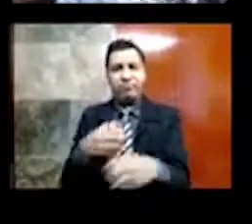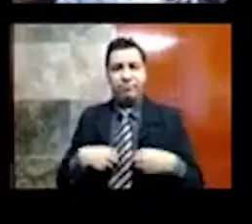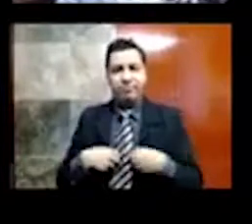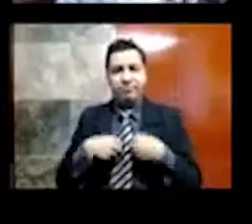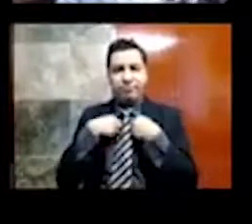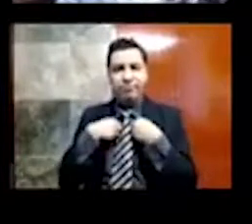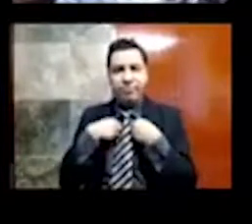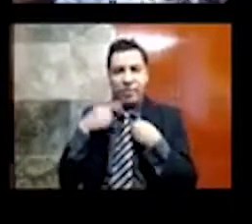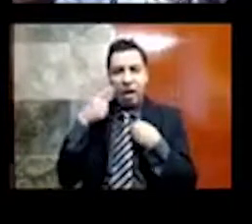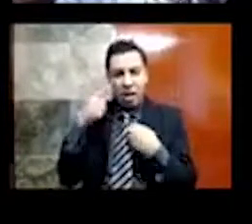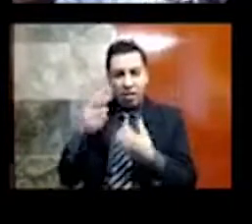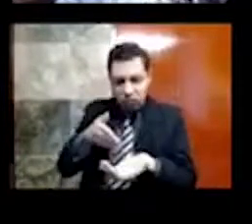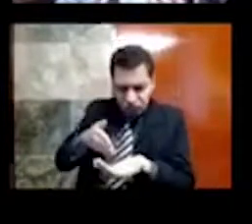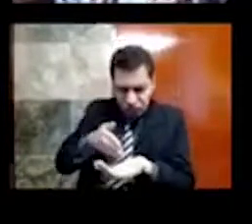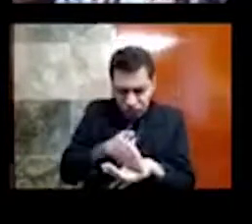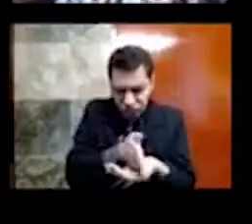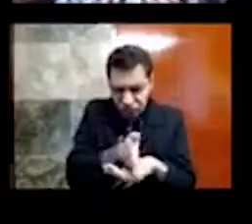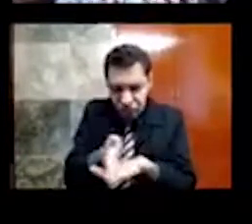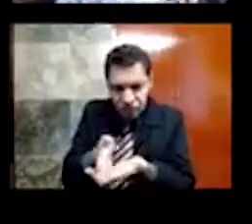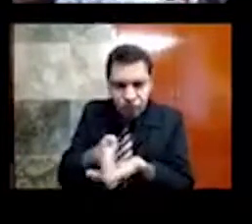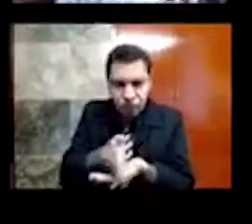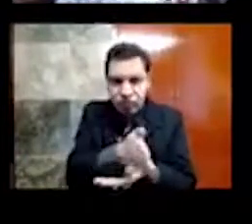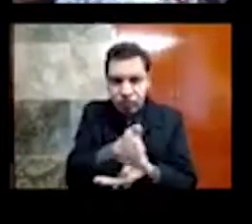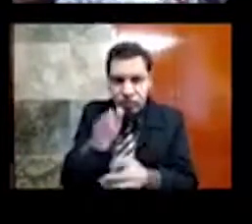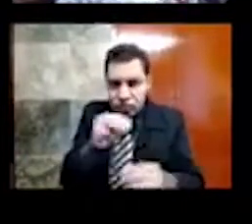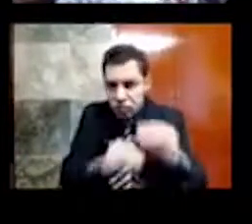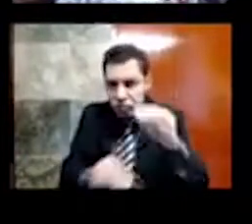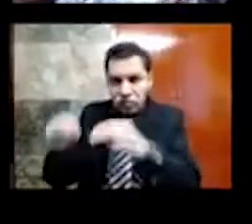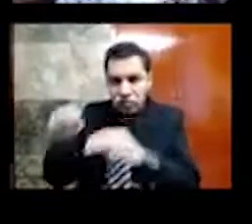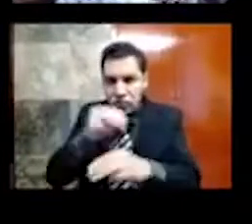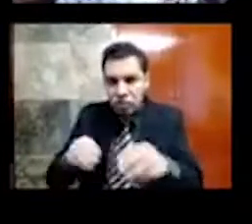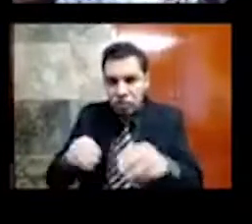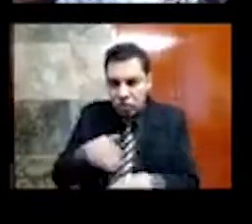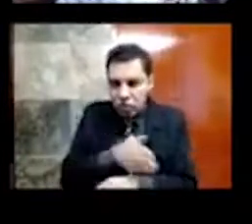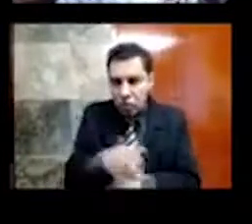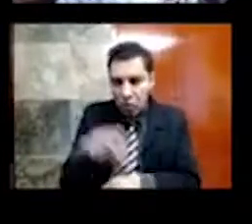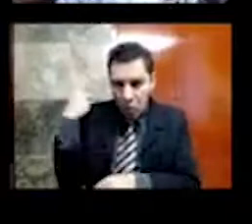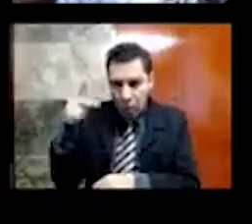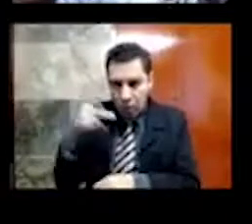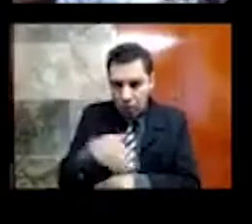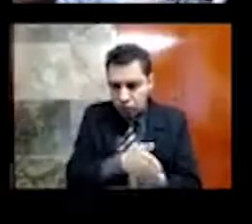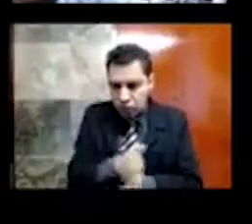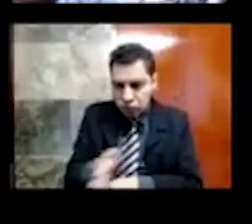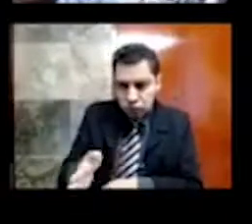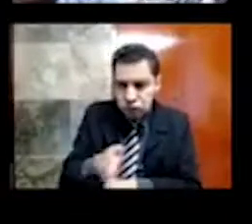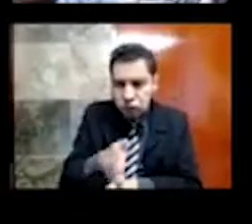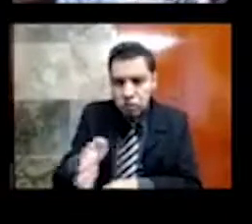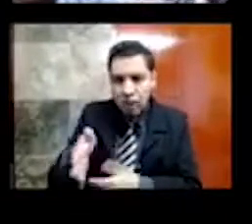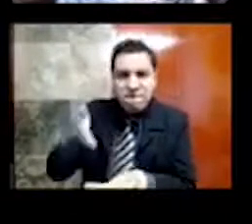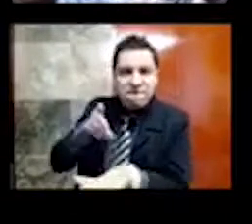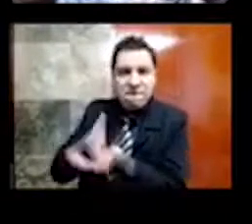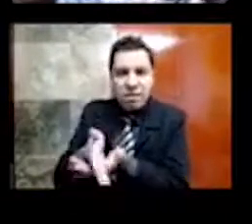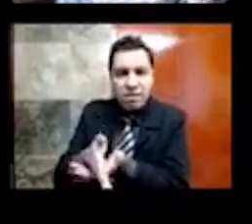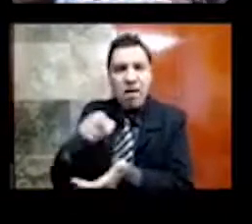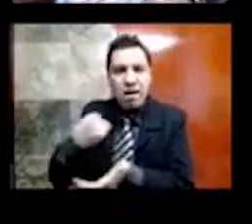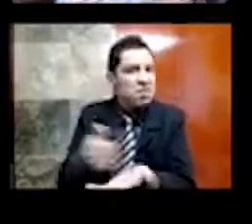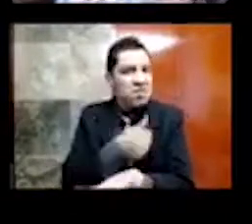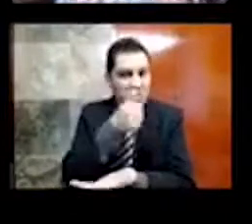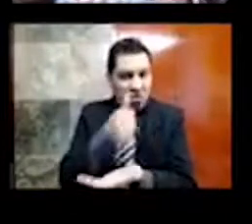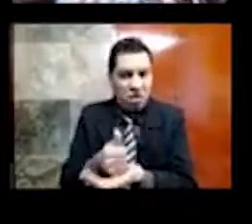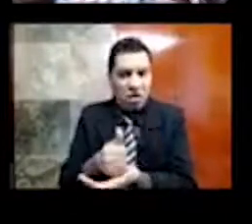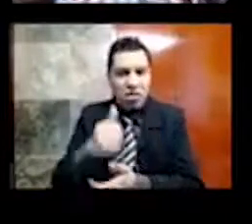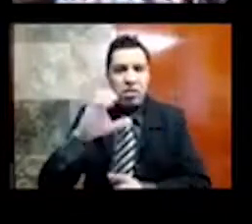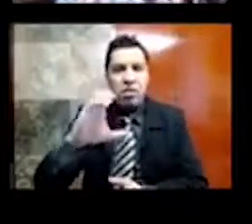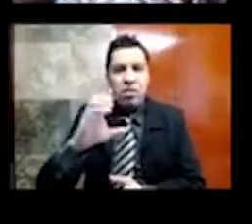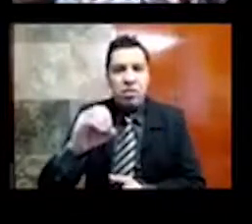la Sierra Nevada y se apoderan violentamente de tierras que eran de Cholula. Lo mismo pasa con los huejotzincas. Entonces por